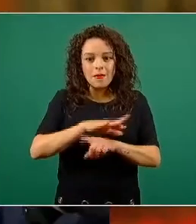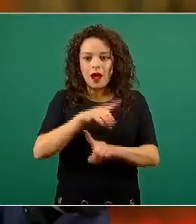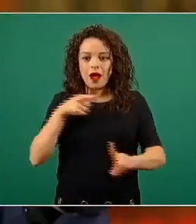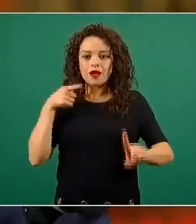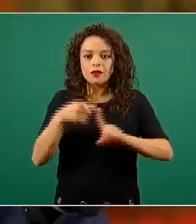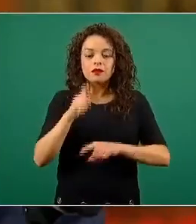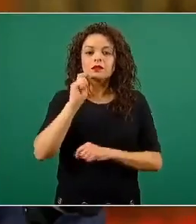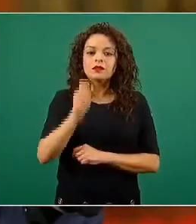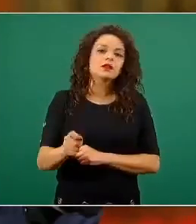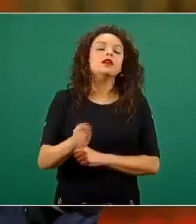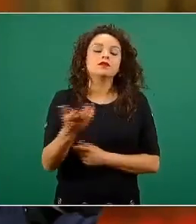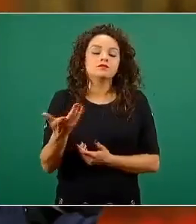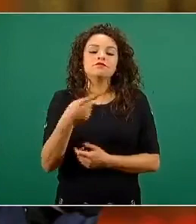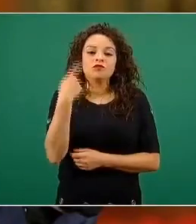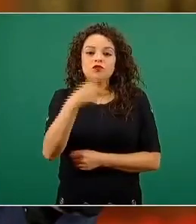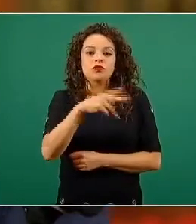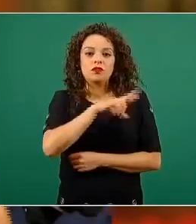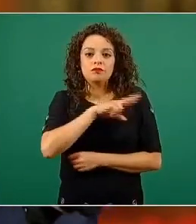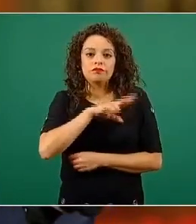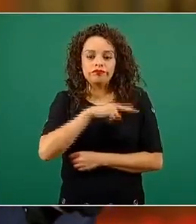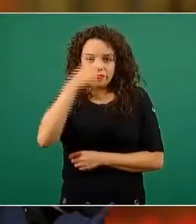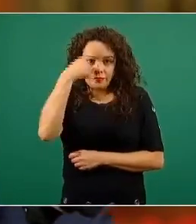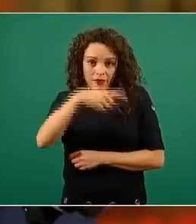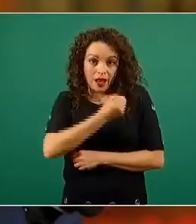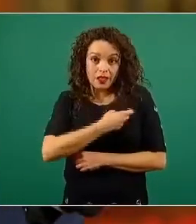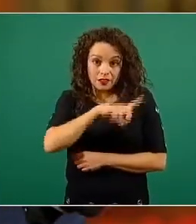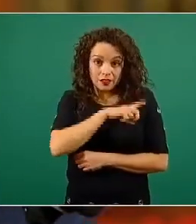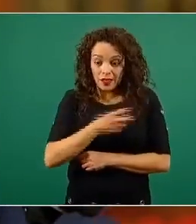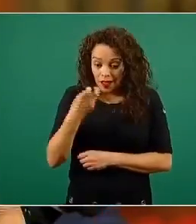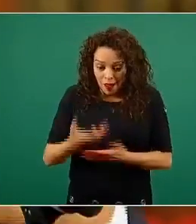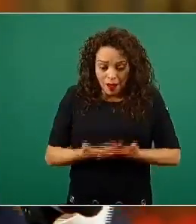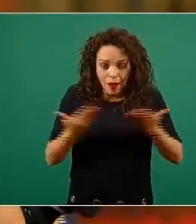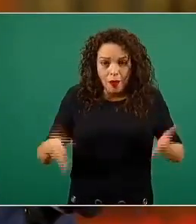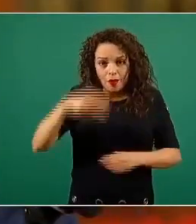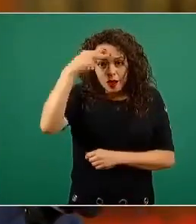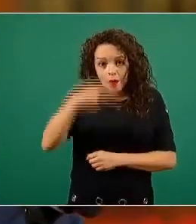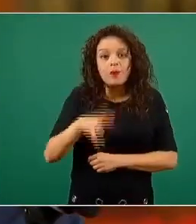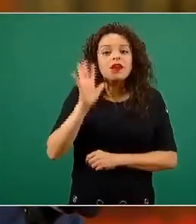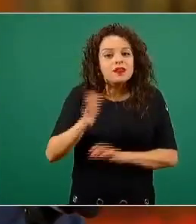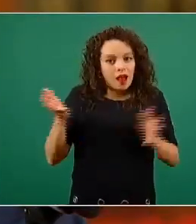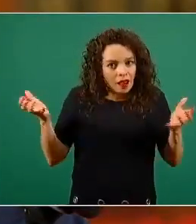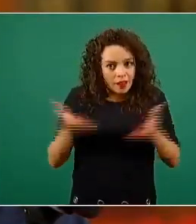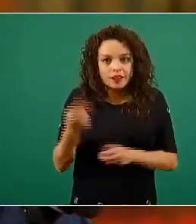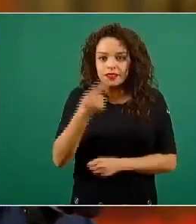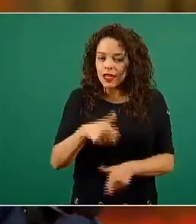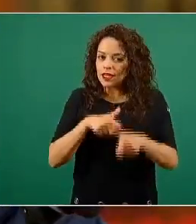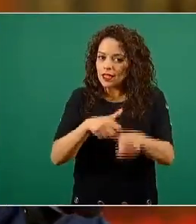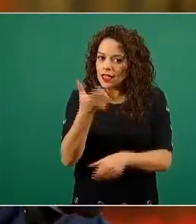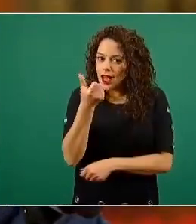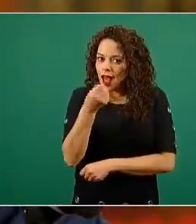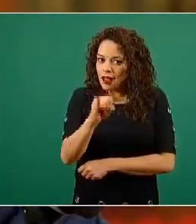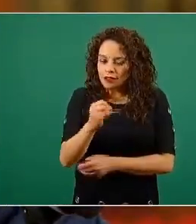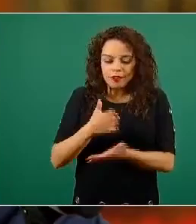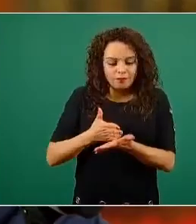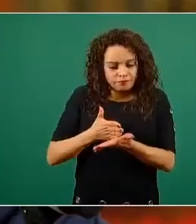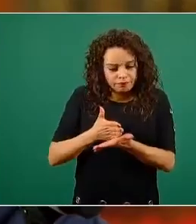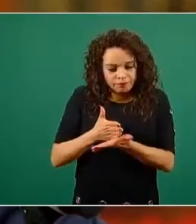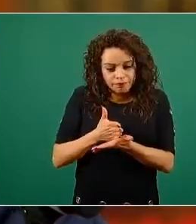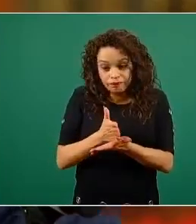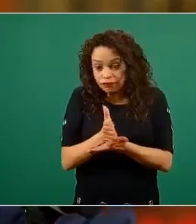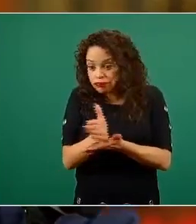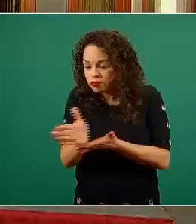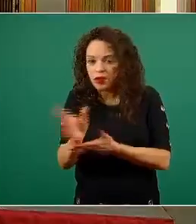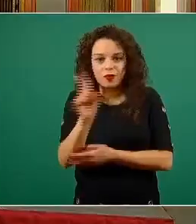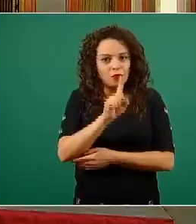de la salud. Y esto México lo está haciendo. Hay que seguir en esa vía, no hay que desviarse de ese